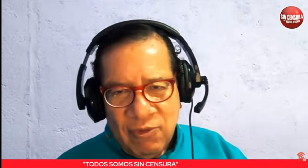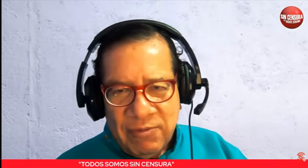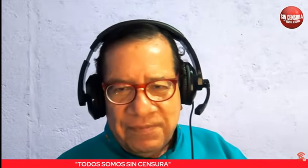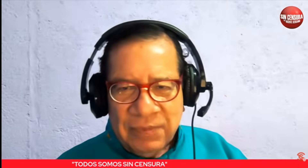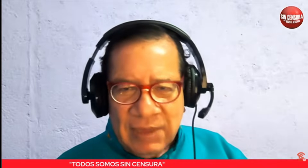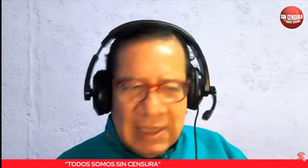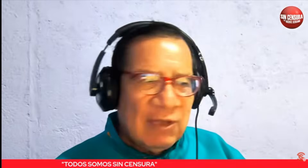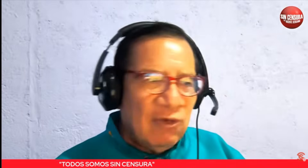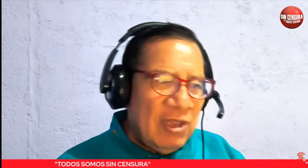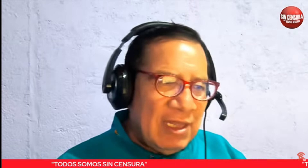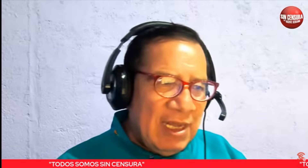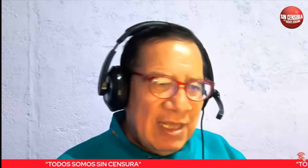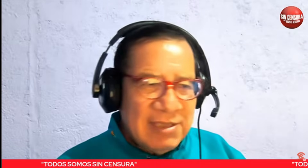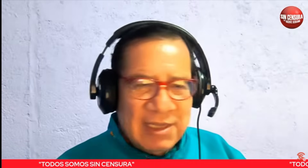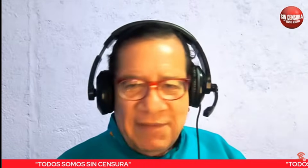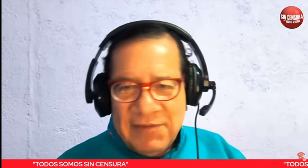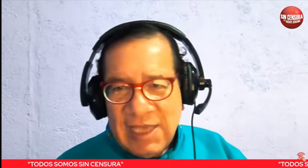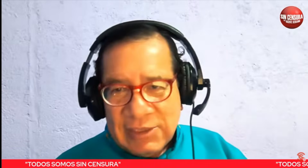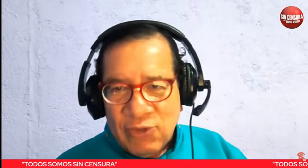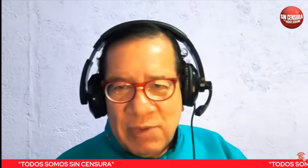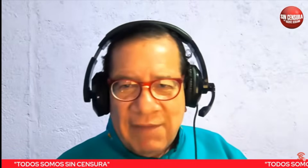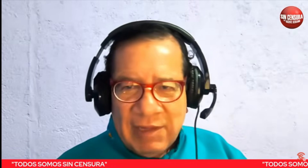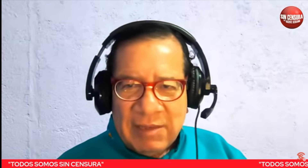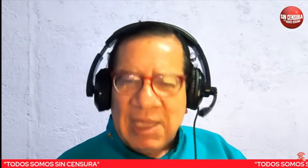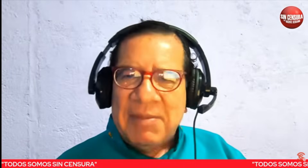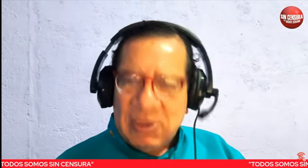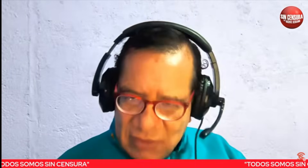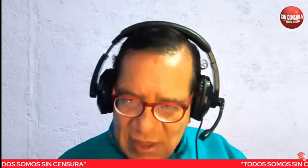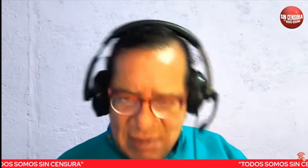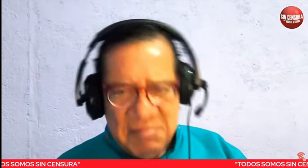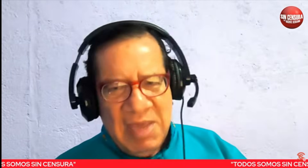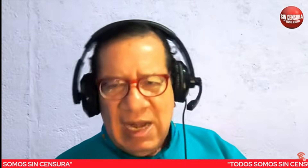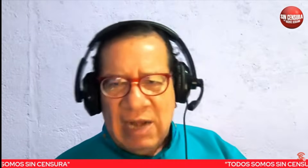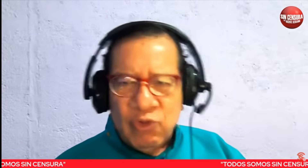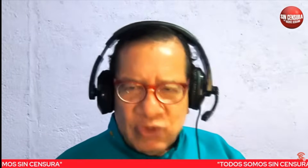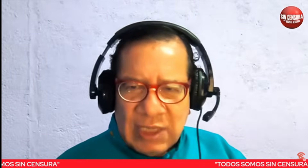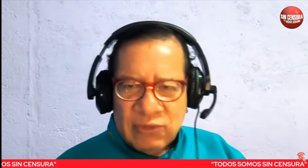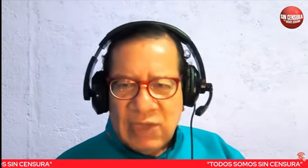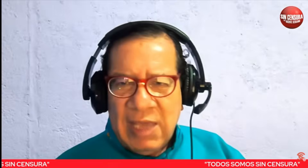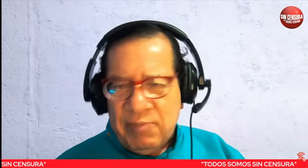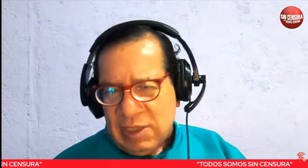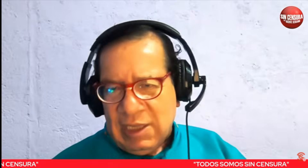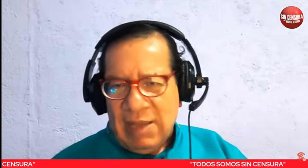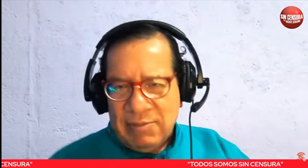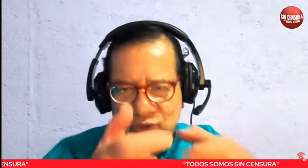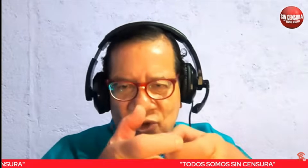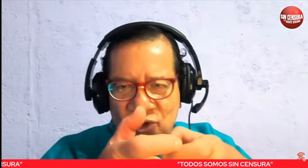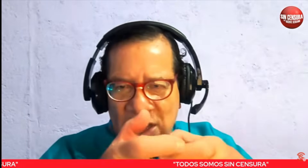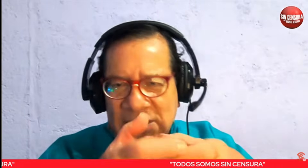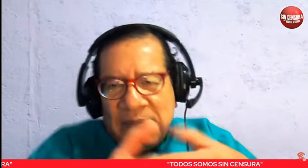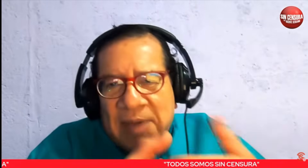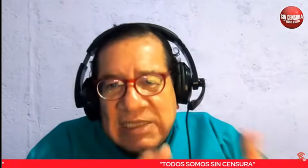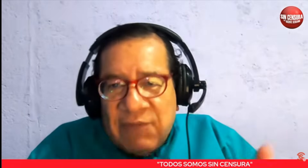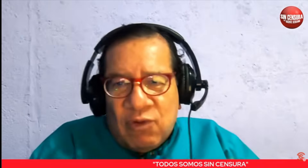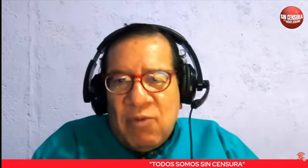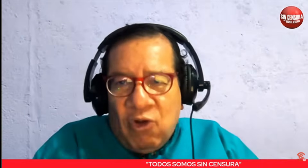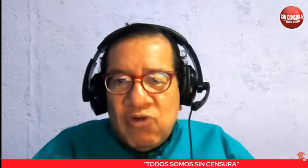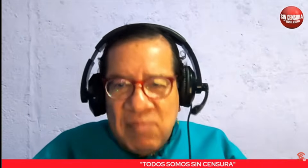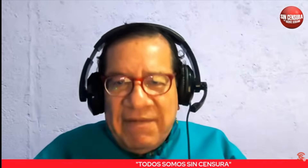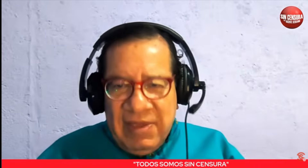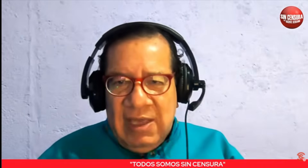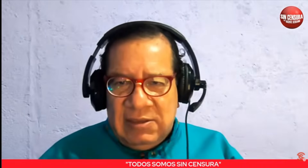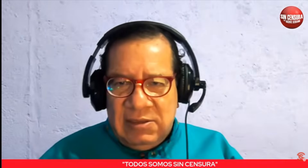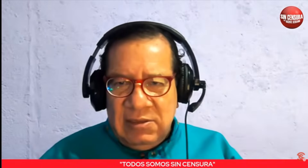falsa o con inteligencia artificial sobre la falta de medicamentos. Sí, en algunos casos hay, porque este país se formó